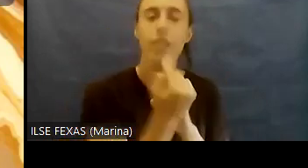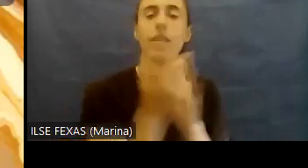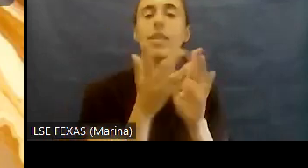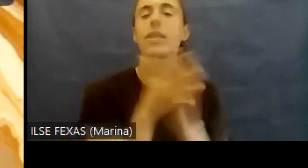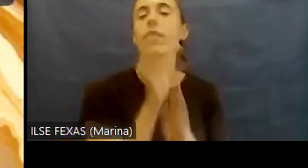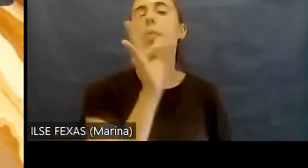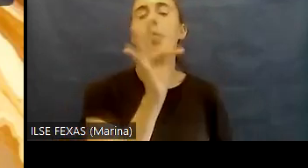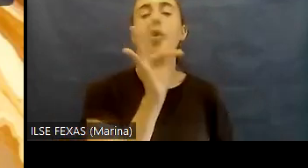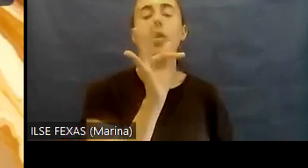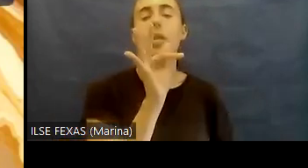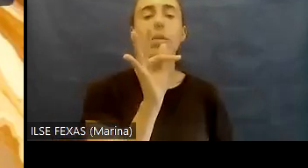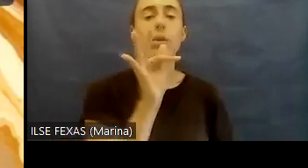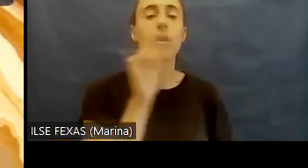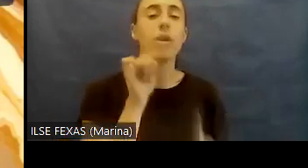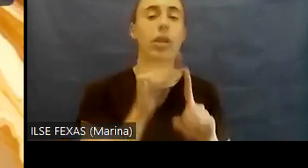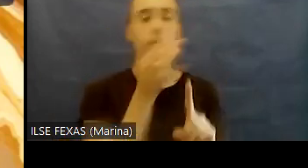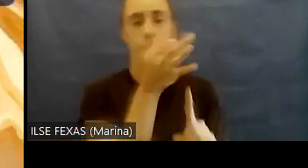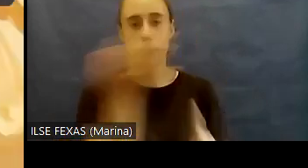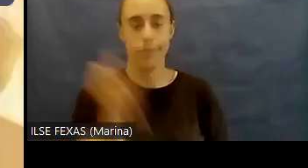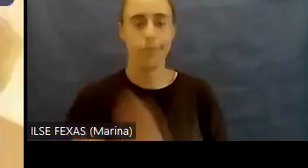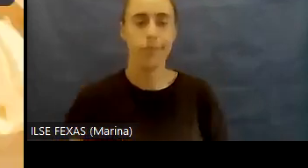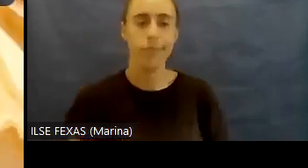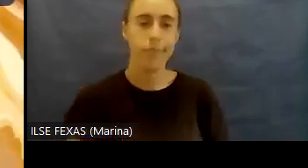tratamiento súper adecuado.